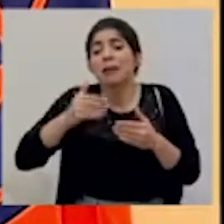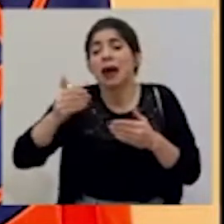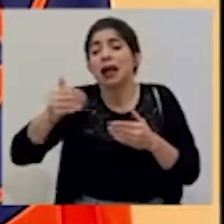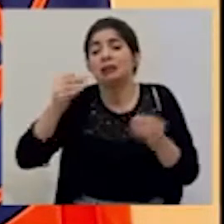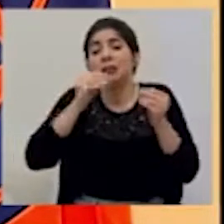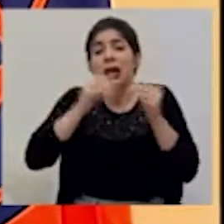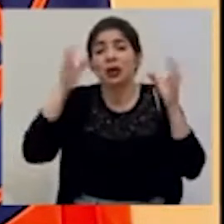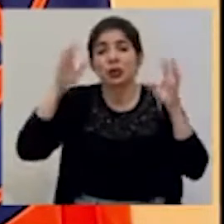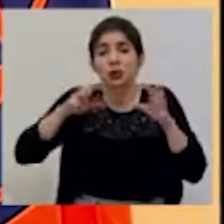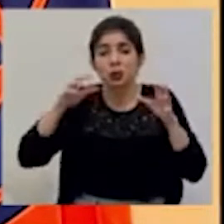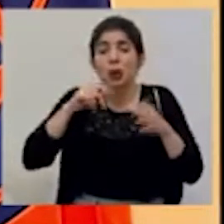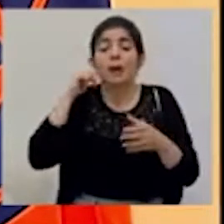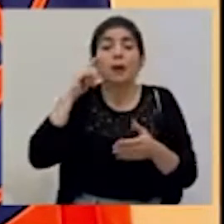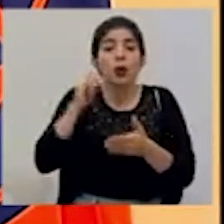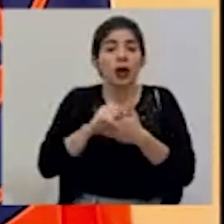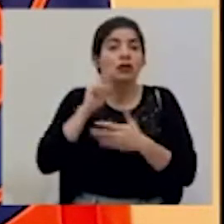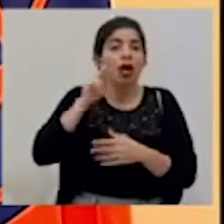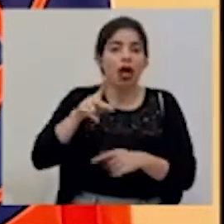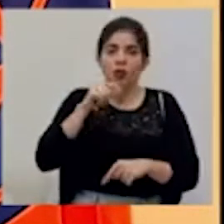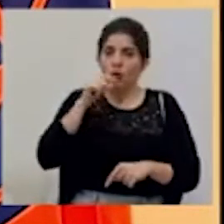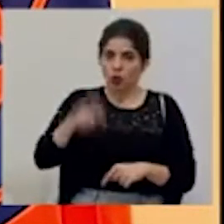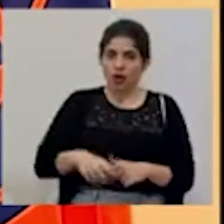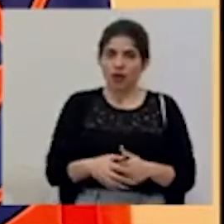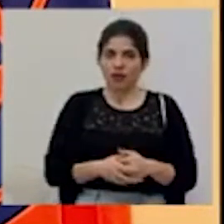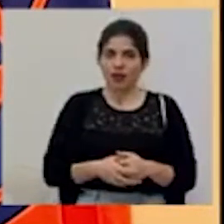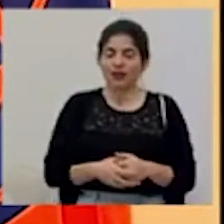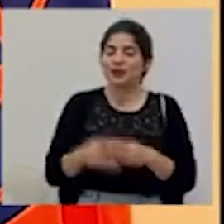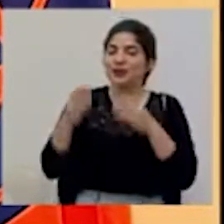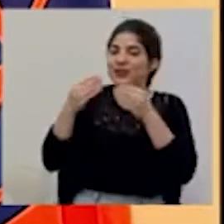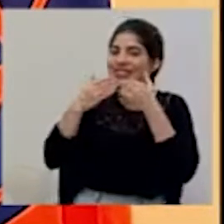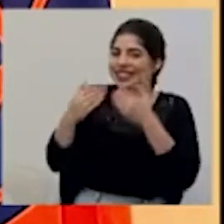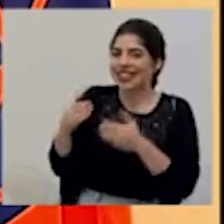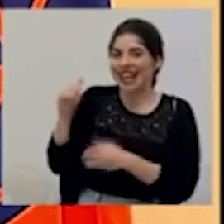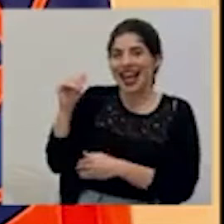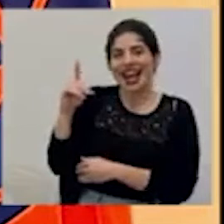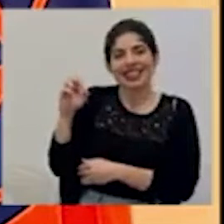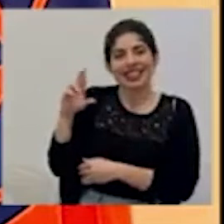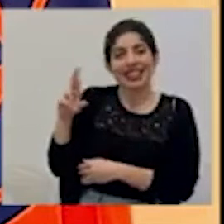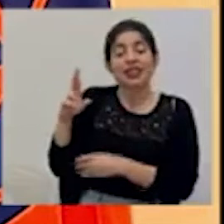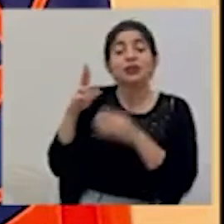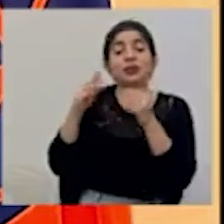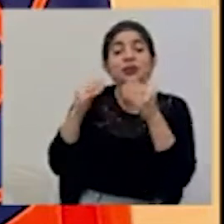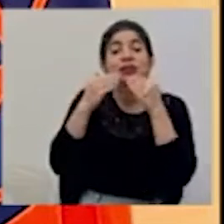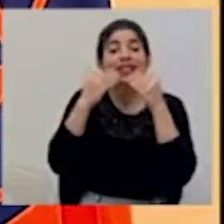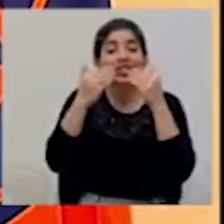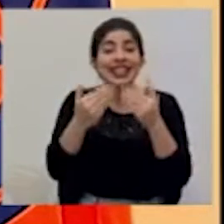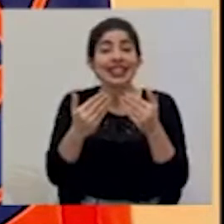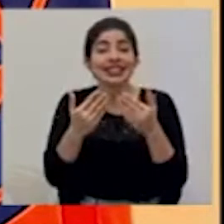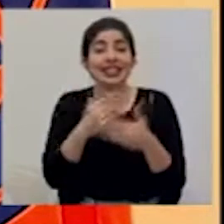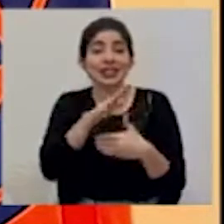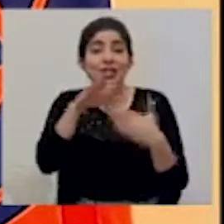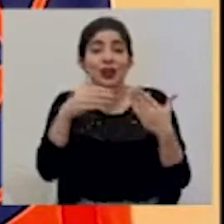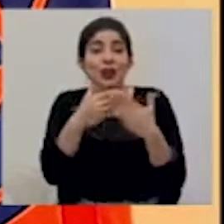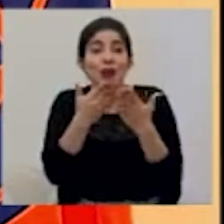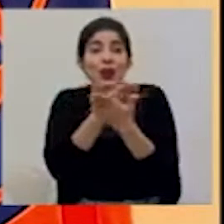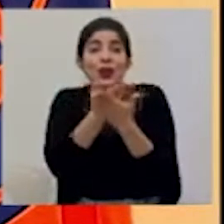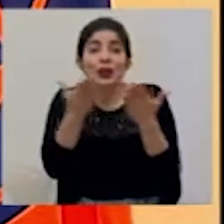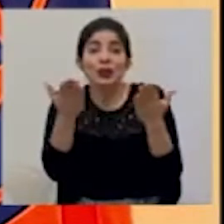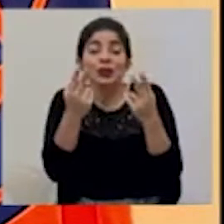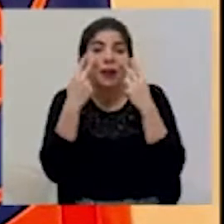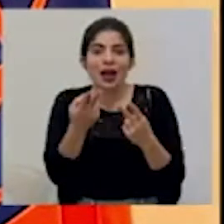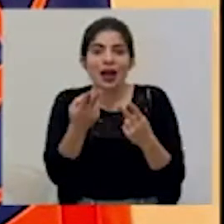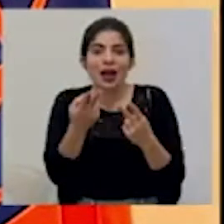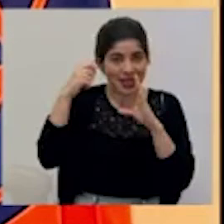por eso no debemos bajar la guardia. Muchísimas gracias, don Alexander. Muchísimas gracias a todos los que nos siguieron